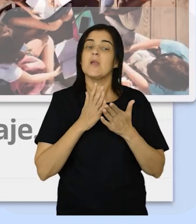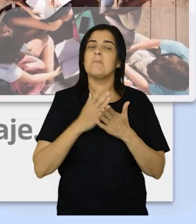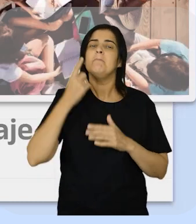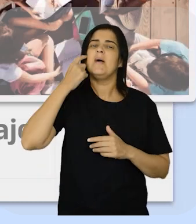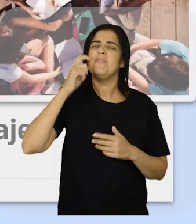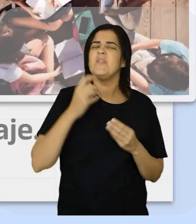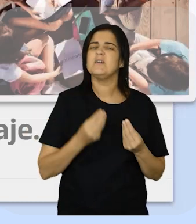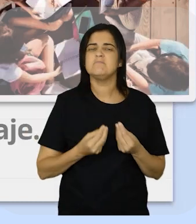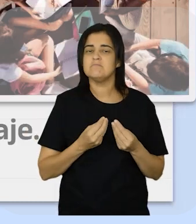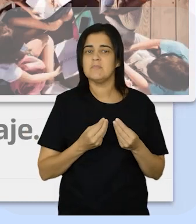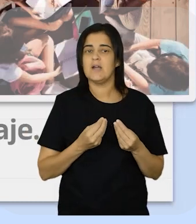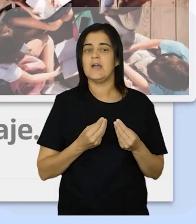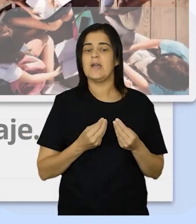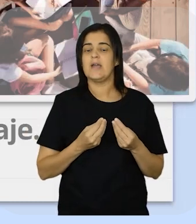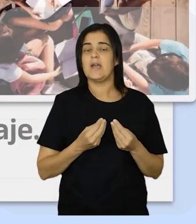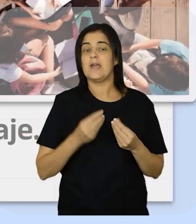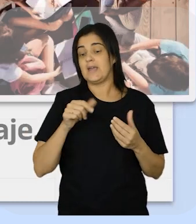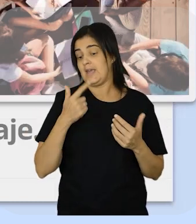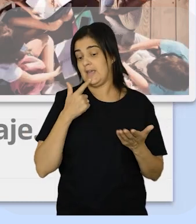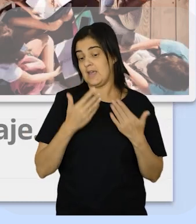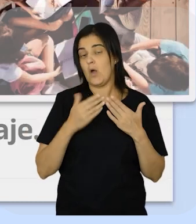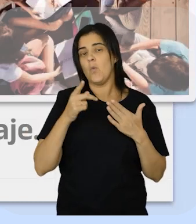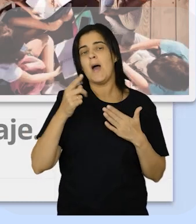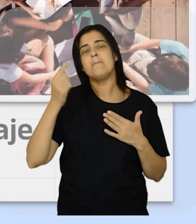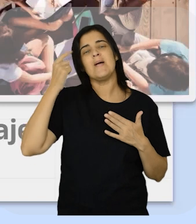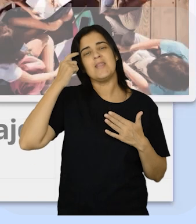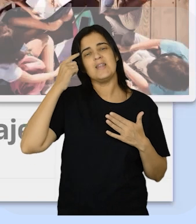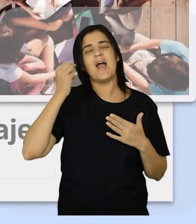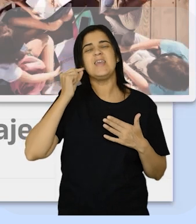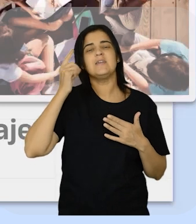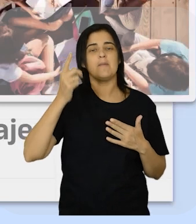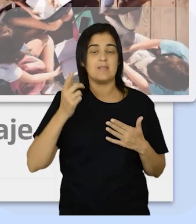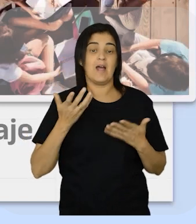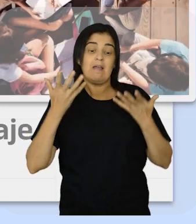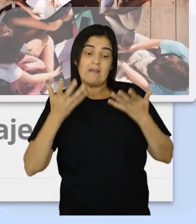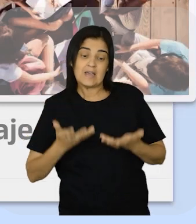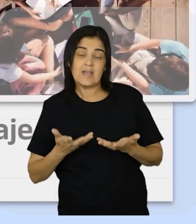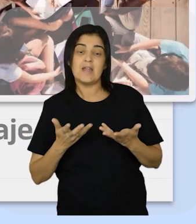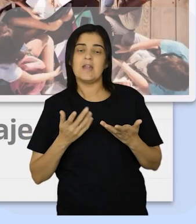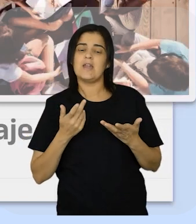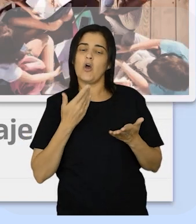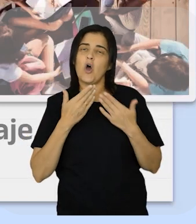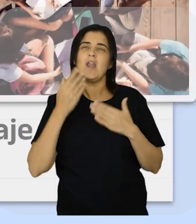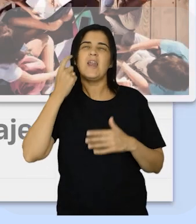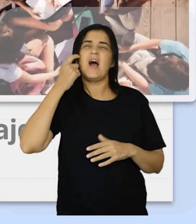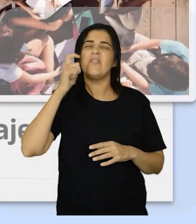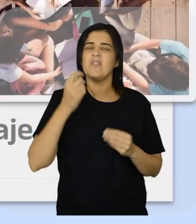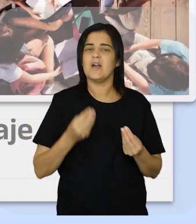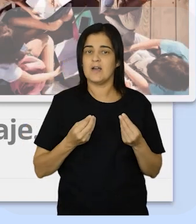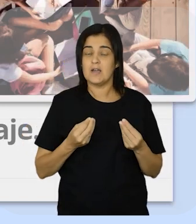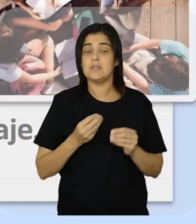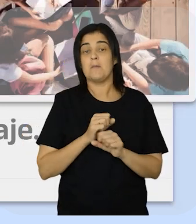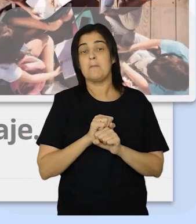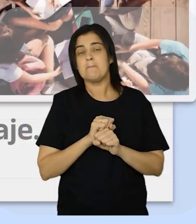idea con la que comencé esta charla de una mentalidad incremental. Estamos hablando siempre con la idea de